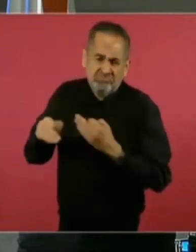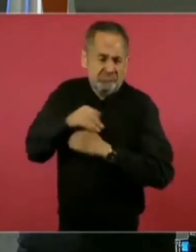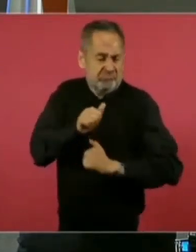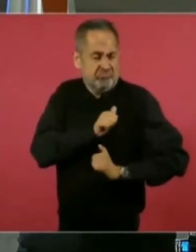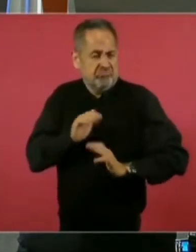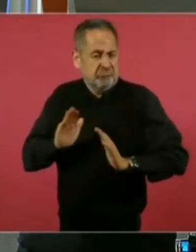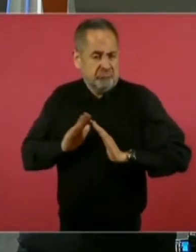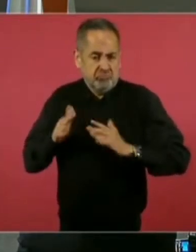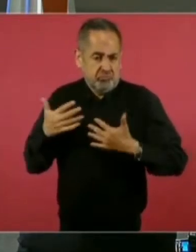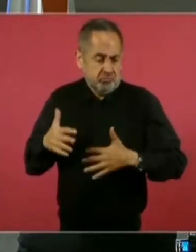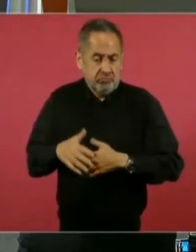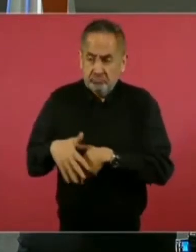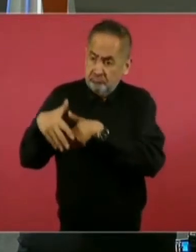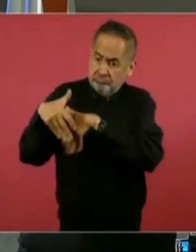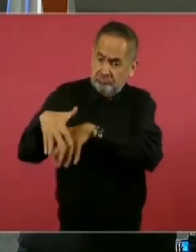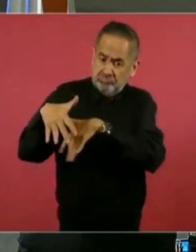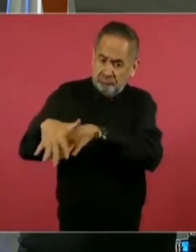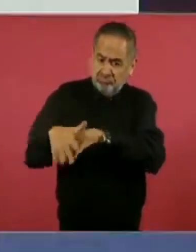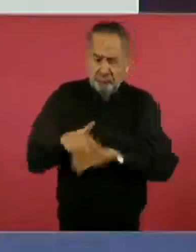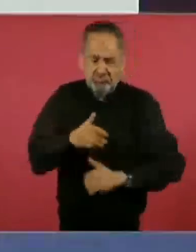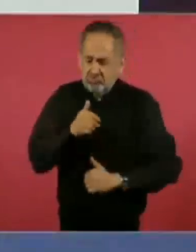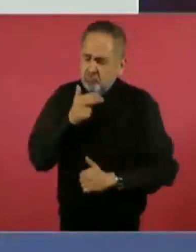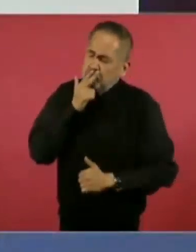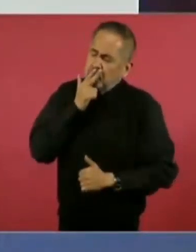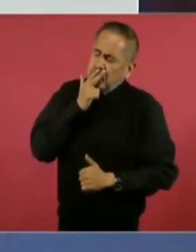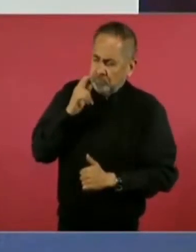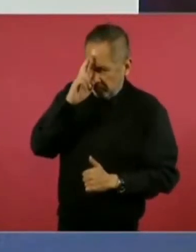Si nuestro ejército,